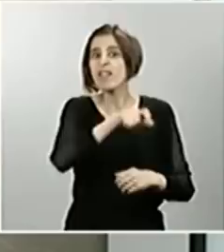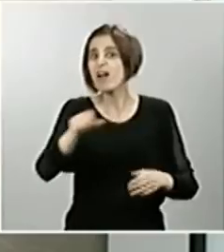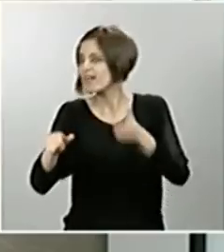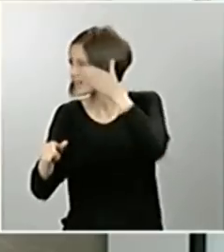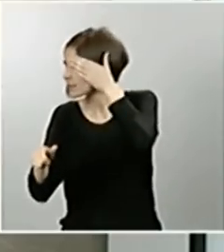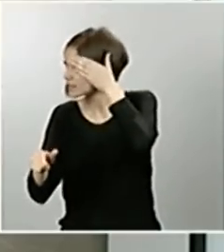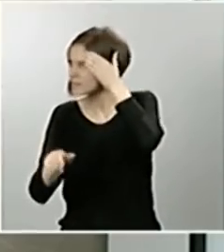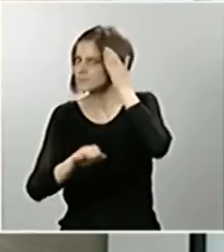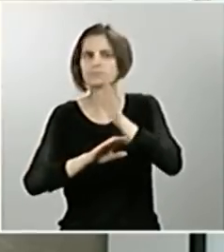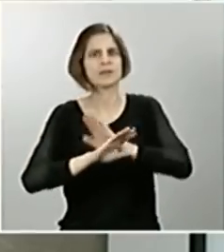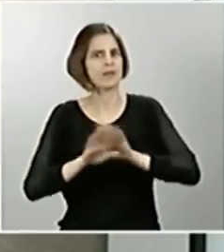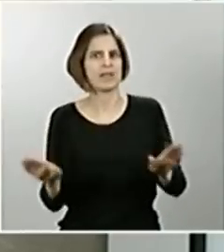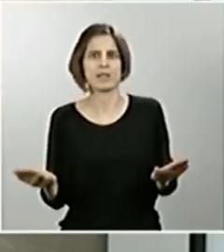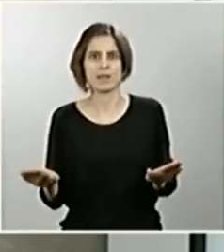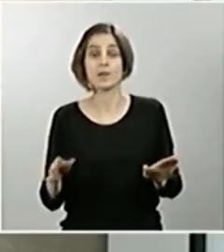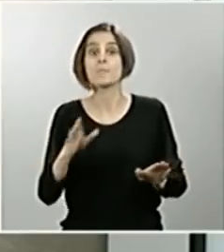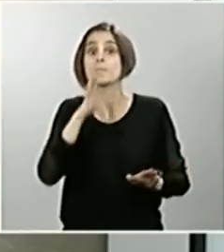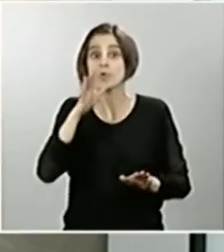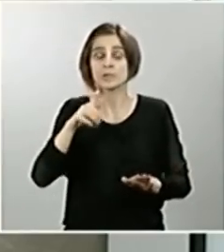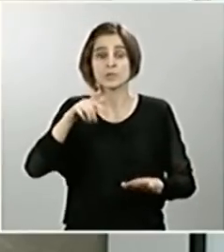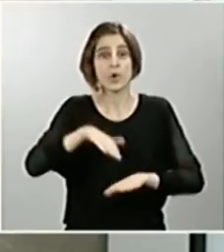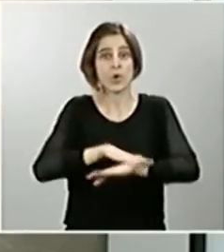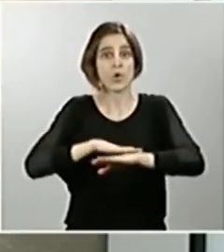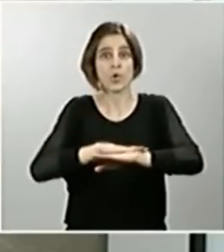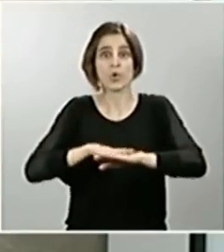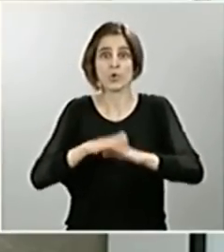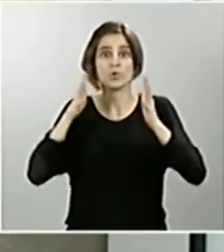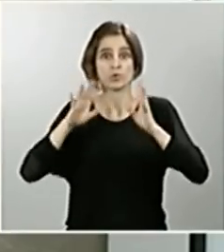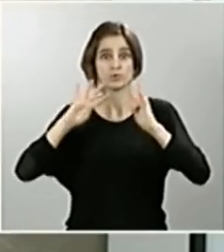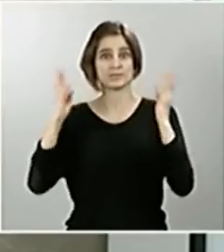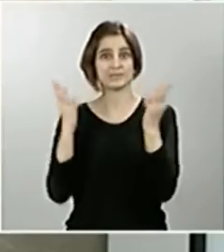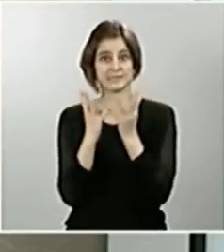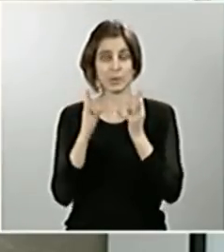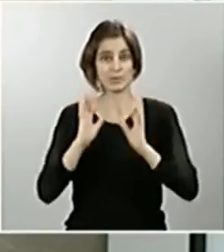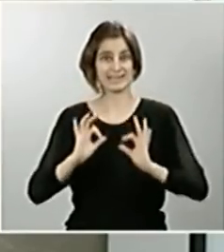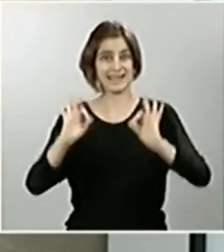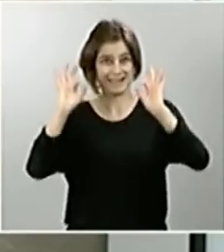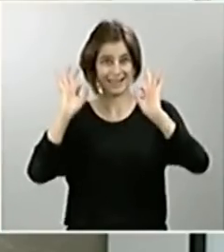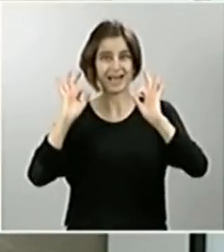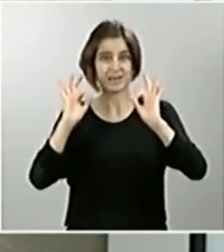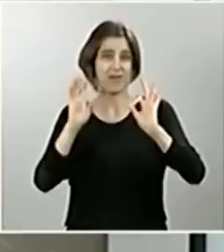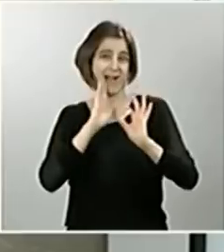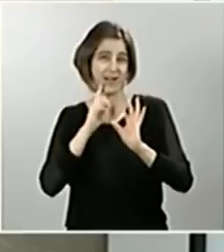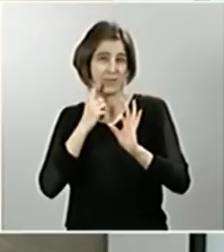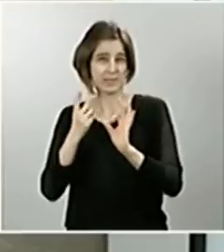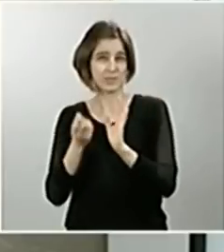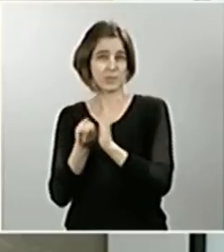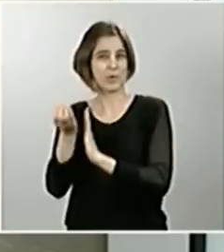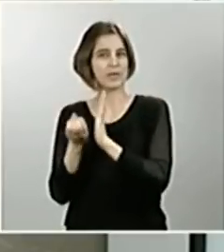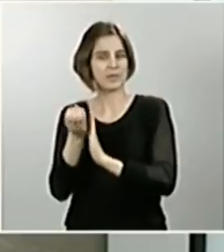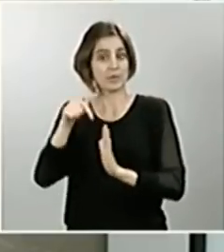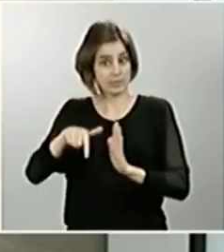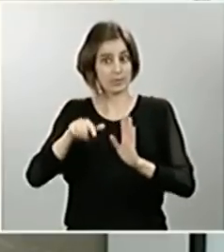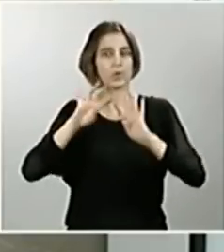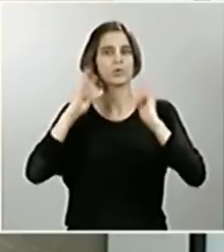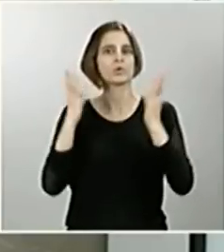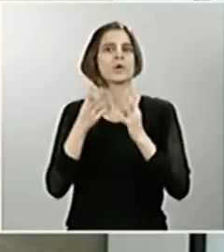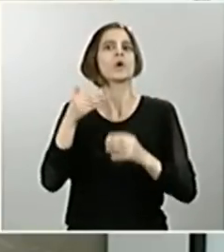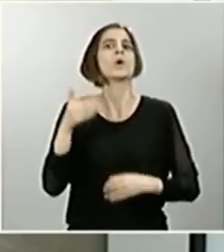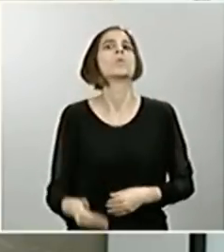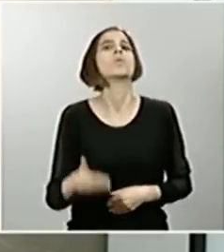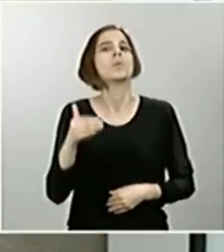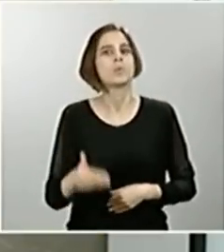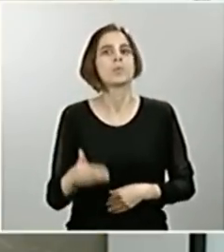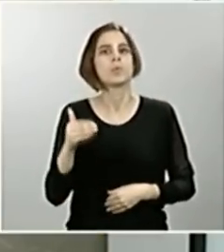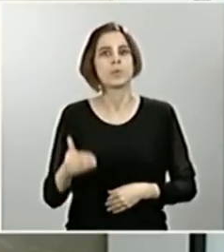extraordinario, como adelantou a ministra portavoz, foi moi importante. Acabamos de aprobar un bloque de medidas de carácter